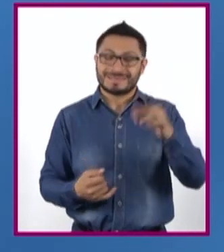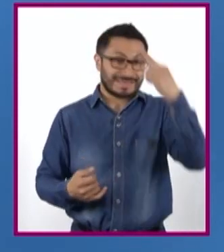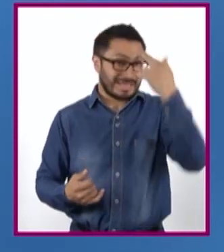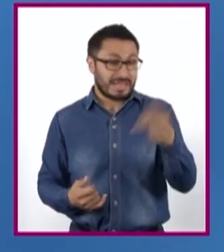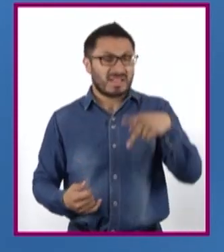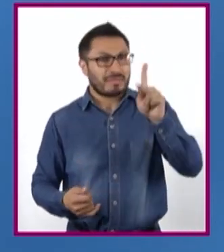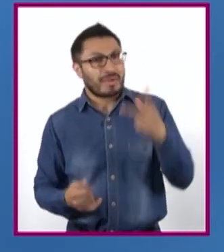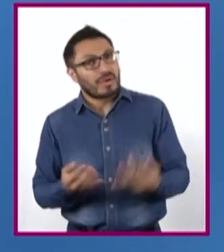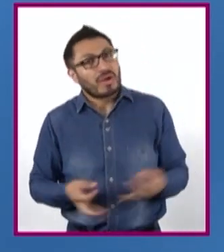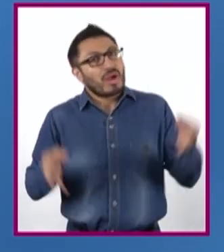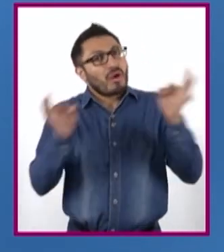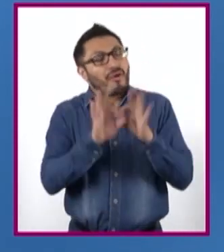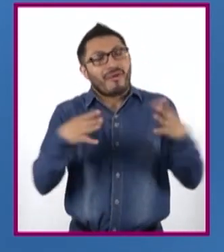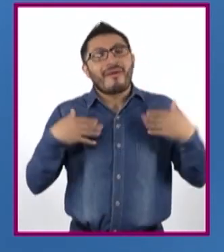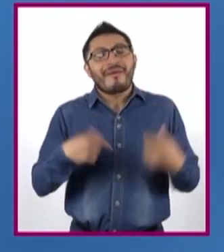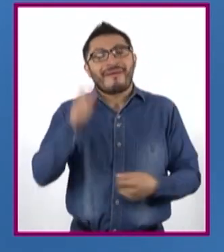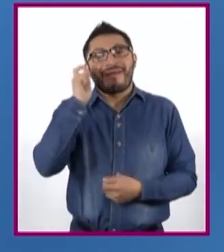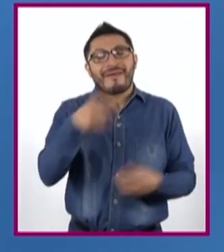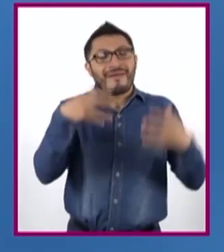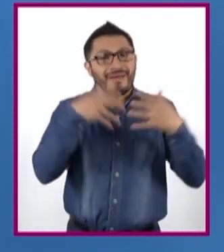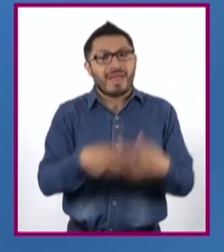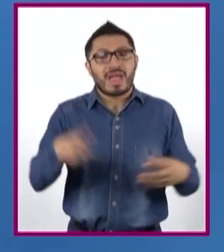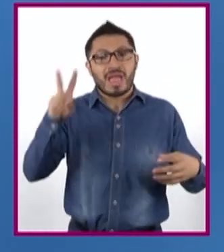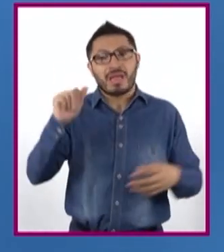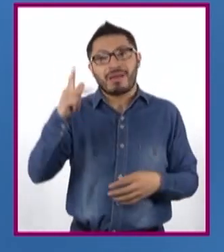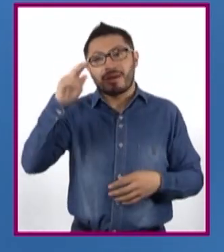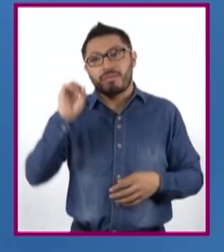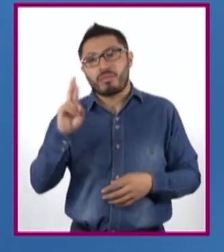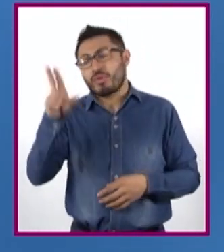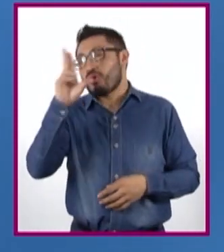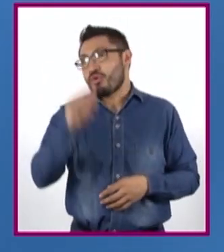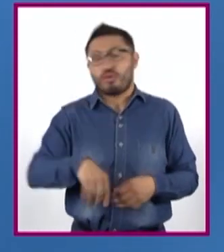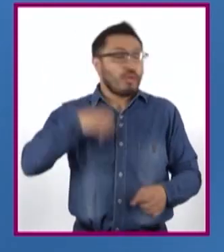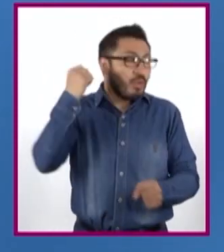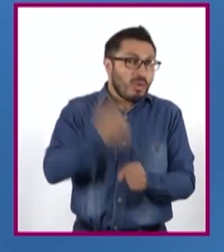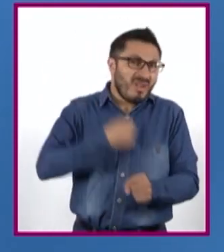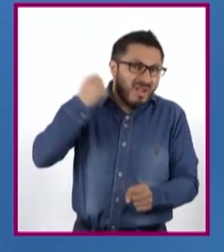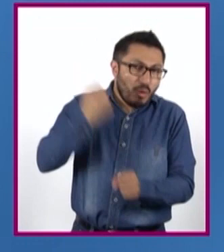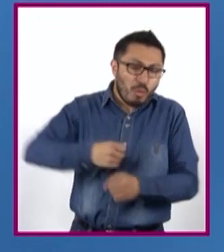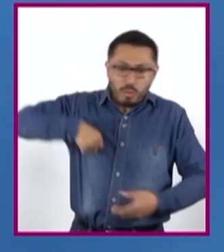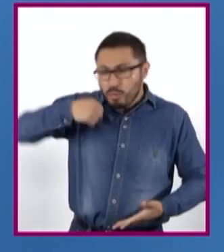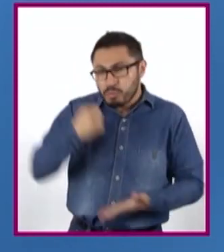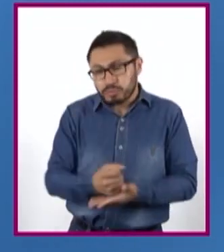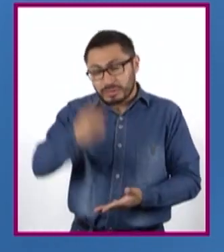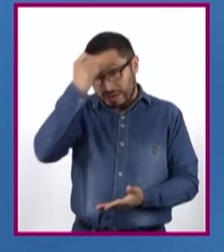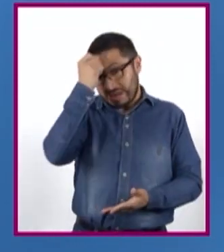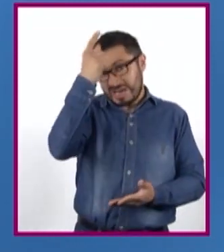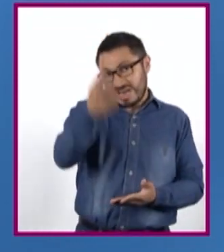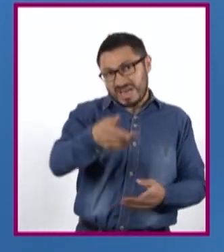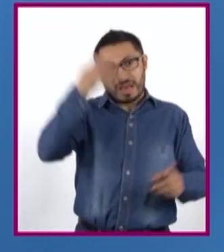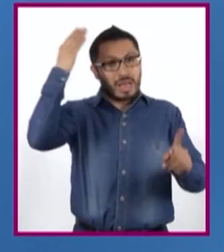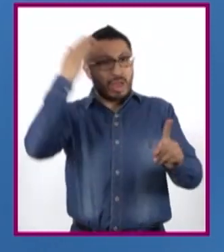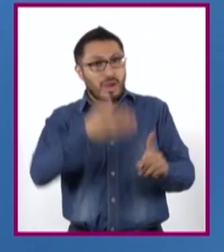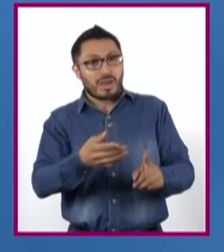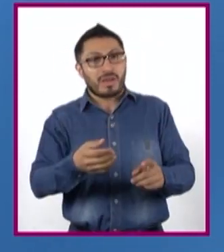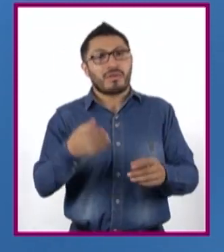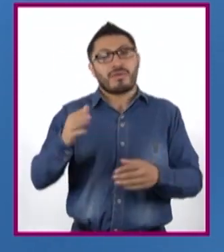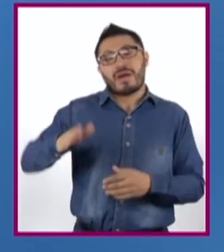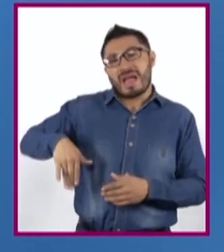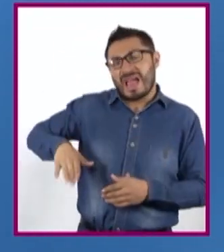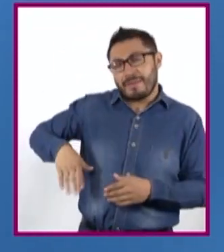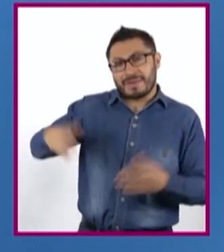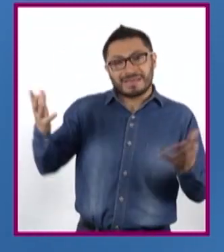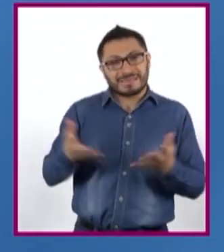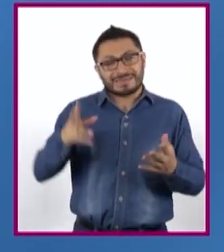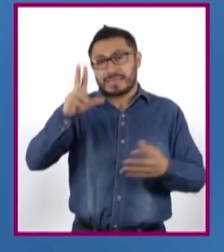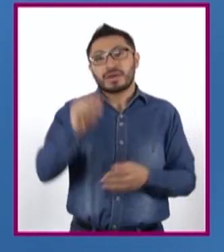importante comprender que las máquinas de vapor no son necesariamente un invento que se construyó hace algunos siglos.